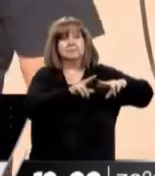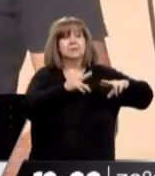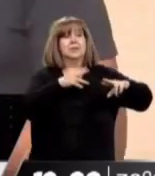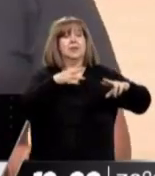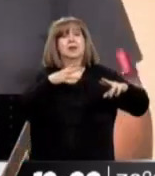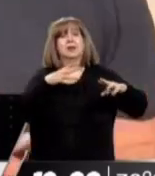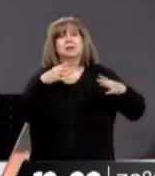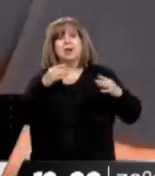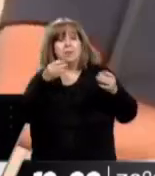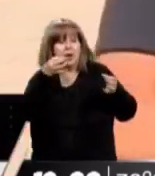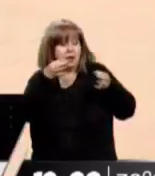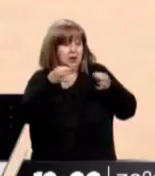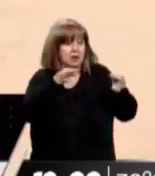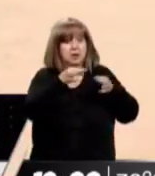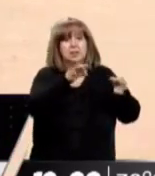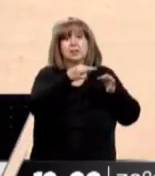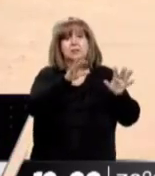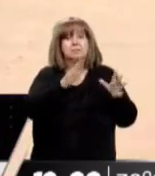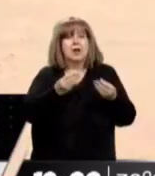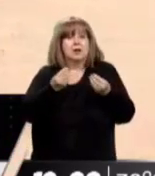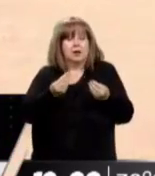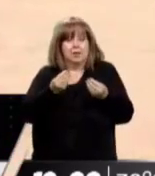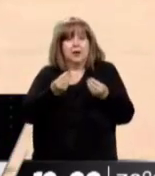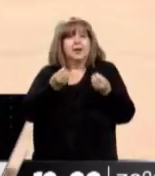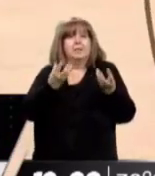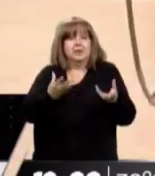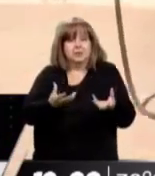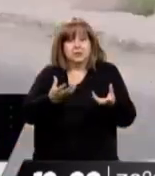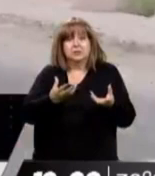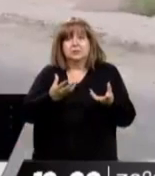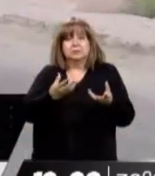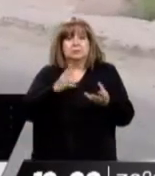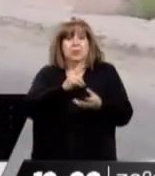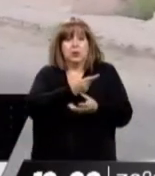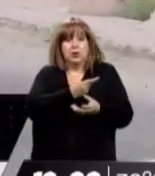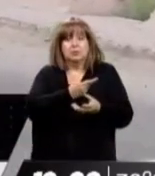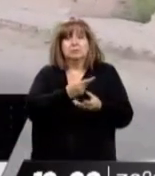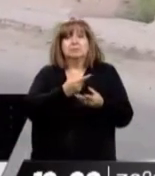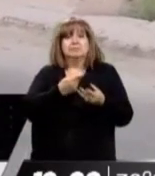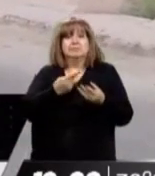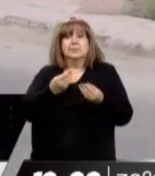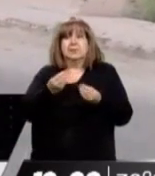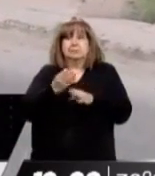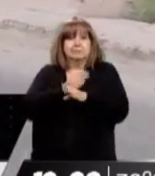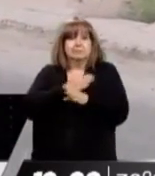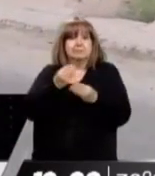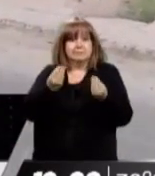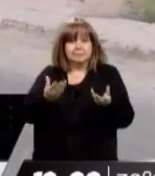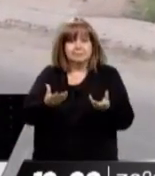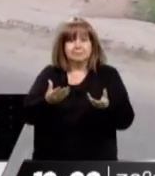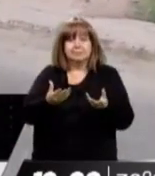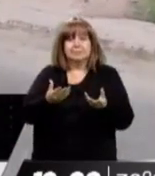importantes para determinar algunos detalles de cómo sucedió esta situación, ¿no?, que terminó con la vida de esta